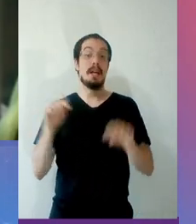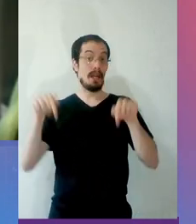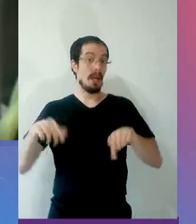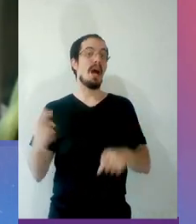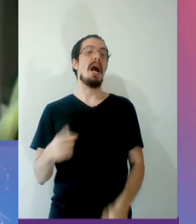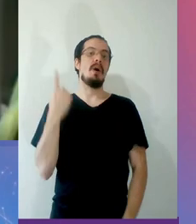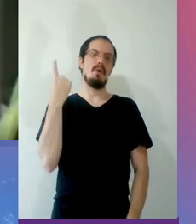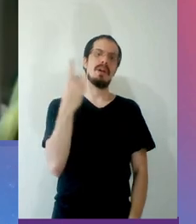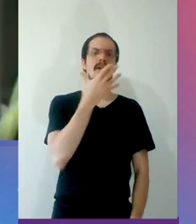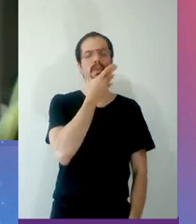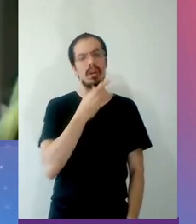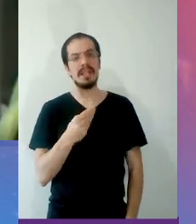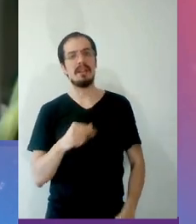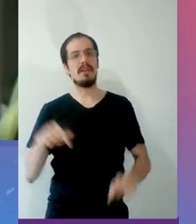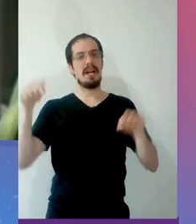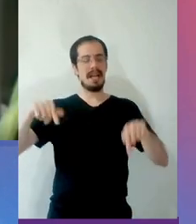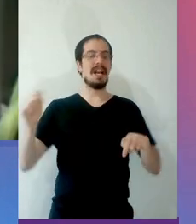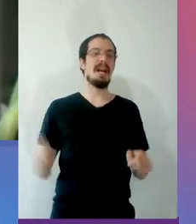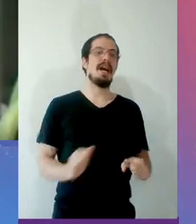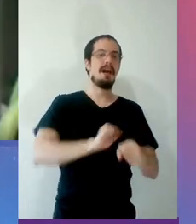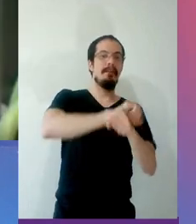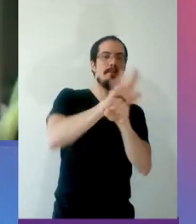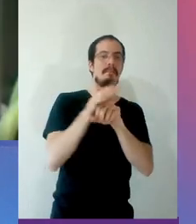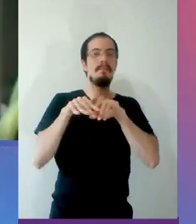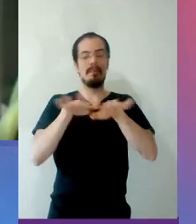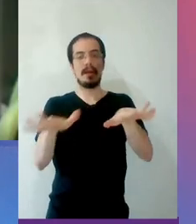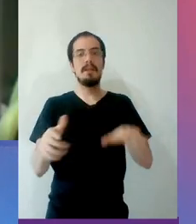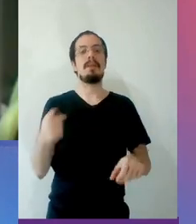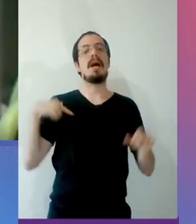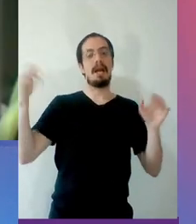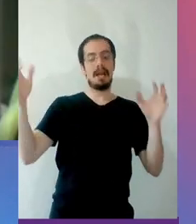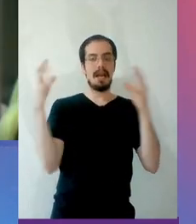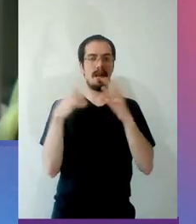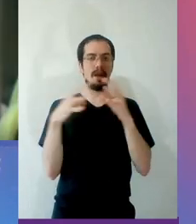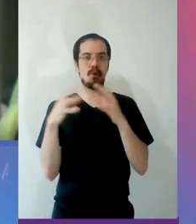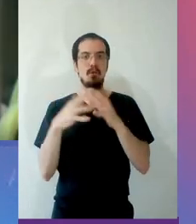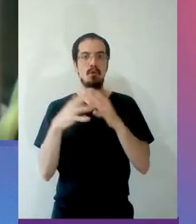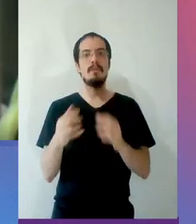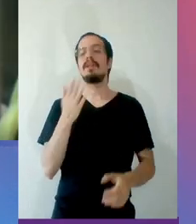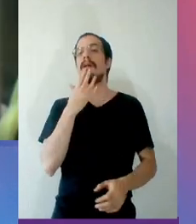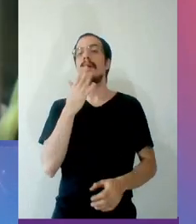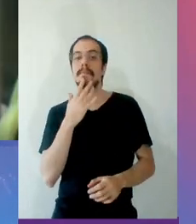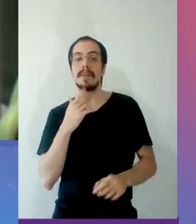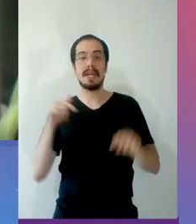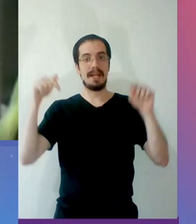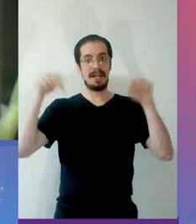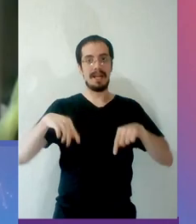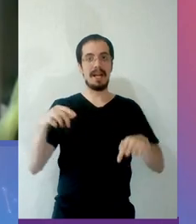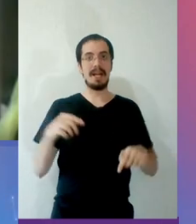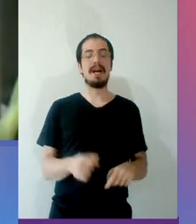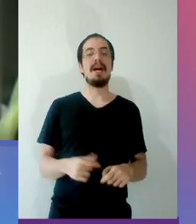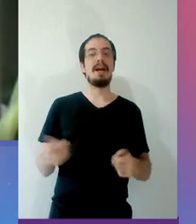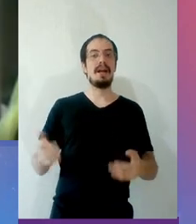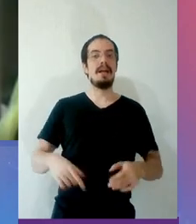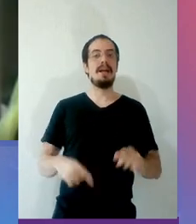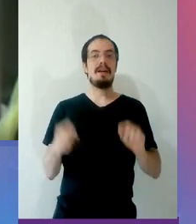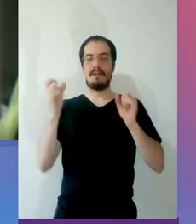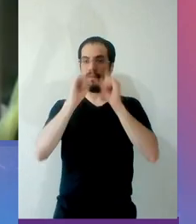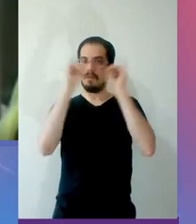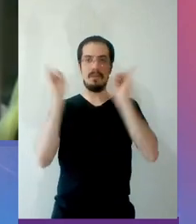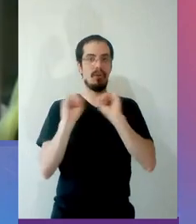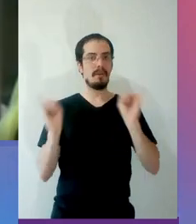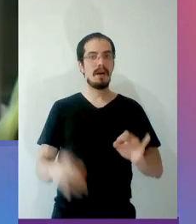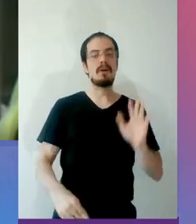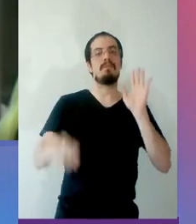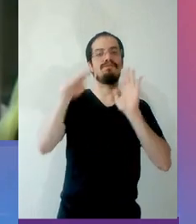salas de estimulación, los equipos de la sala de estimulación de nuestra comuna realizaron una batería de estimulación. Como les conté al